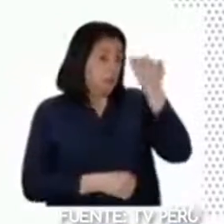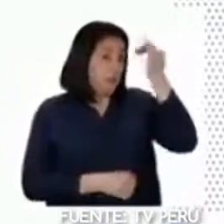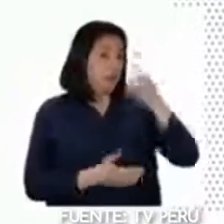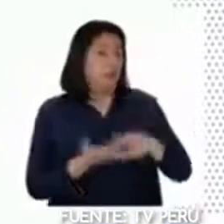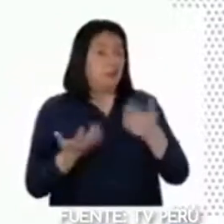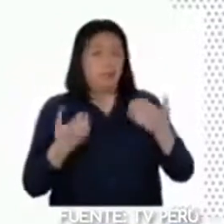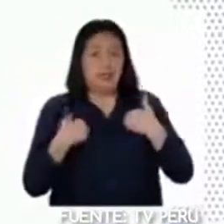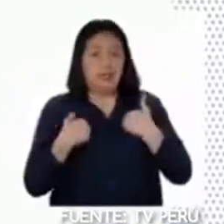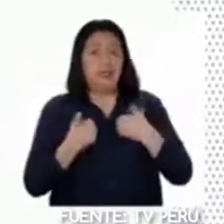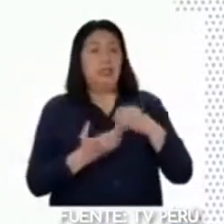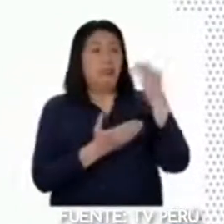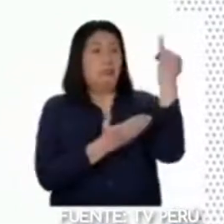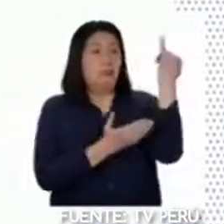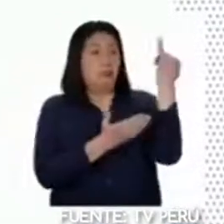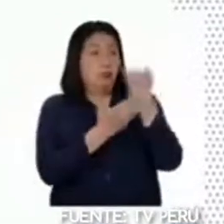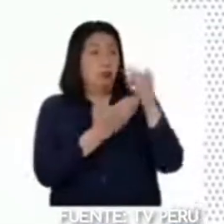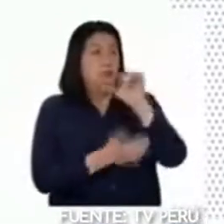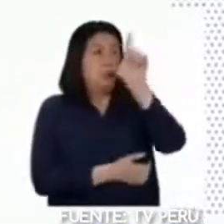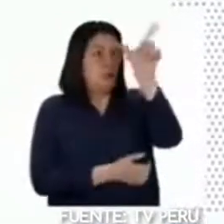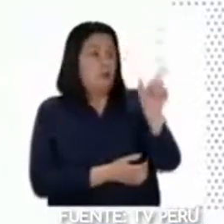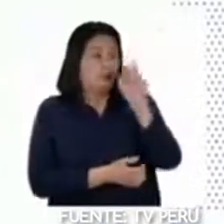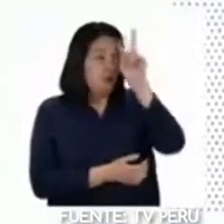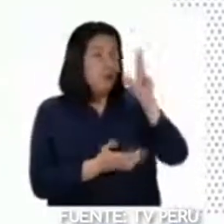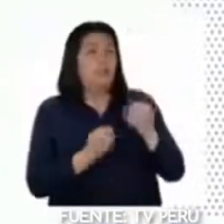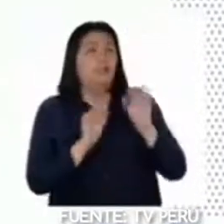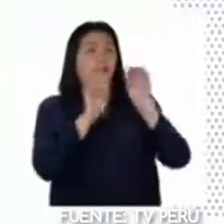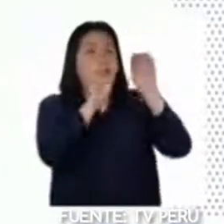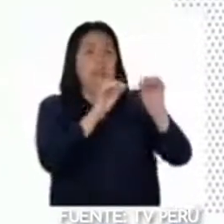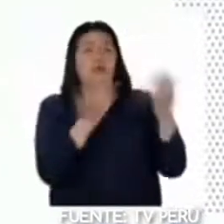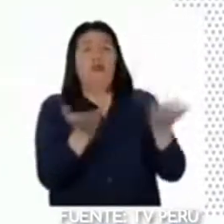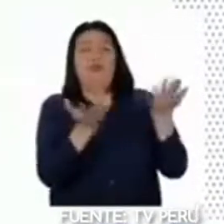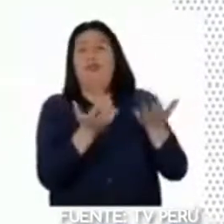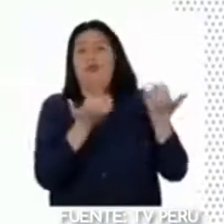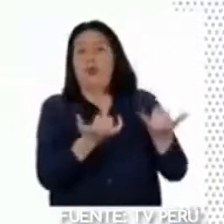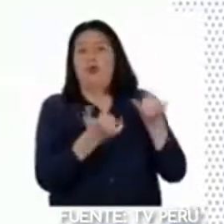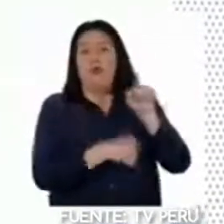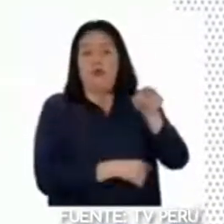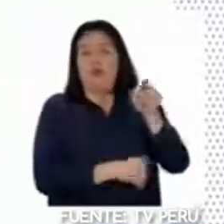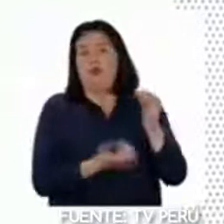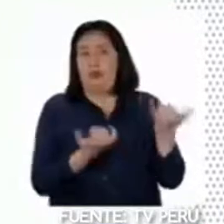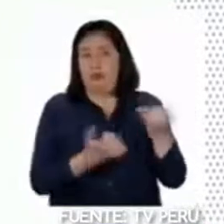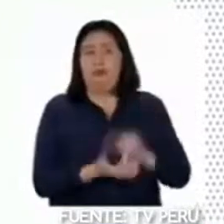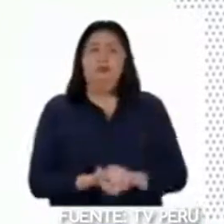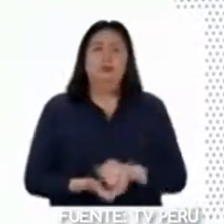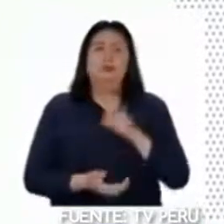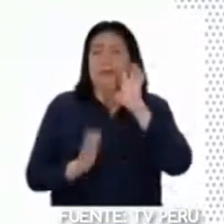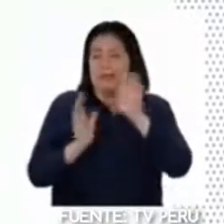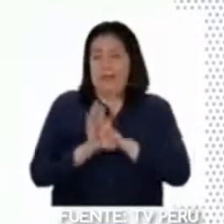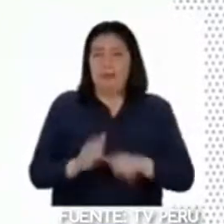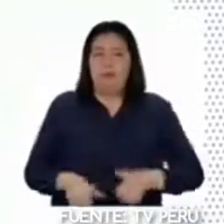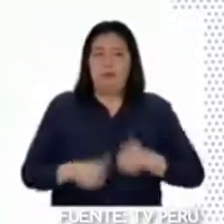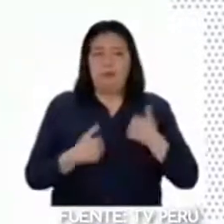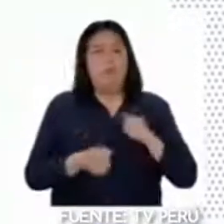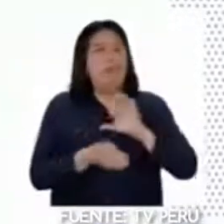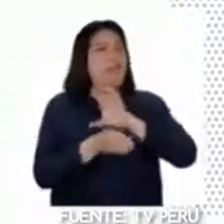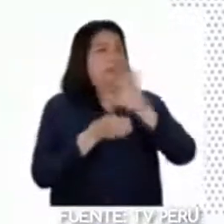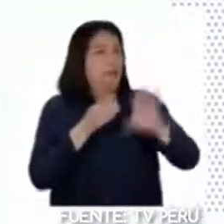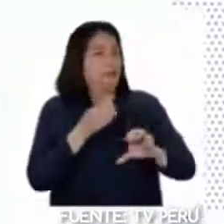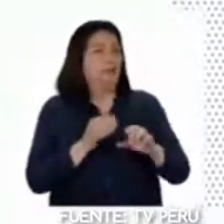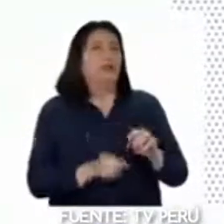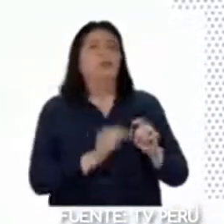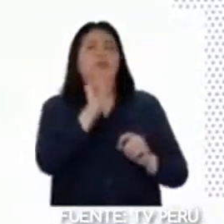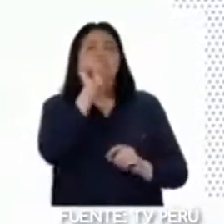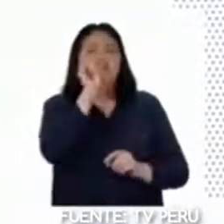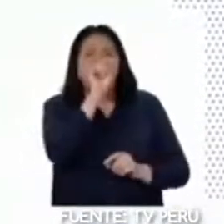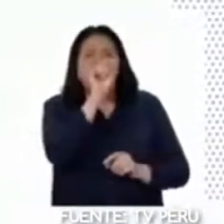idea contar con un mapa y señalar en él tu ubicación actual. Por ejemplo, si vives en Cajamarca,